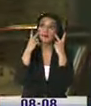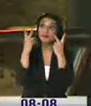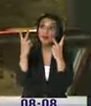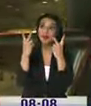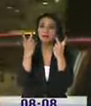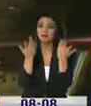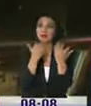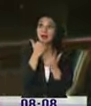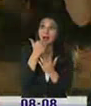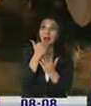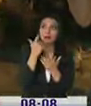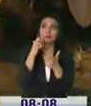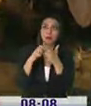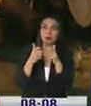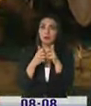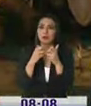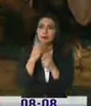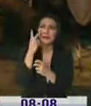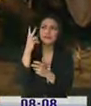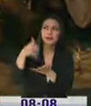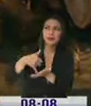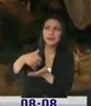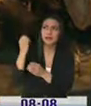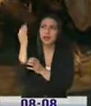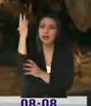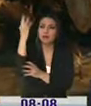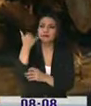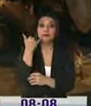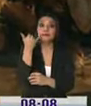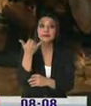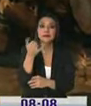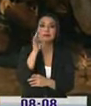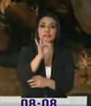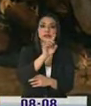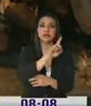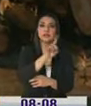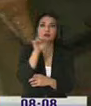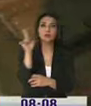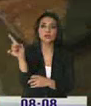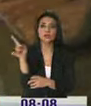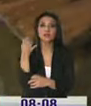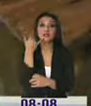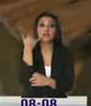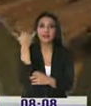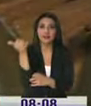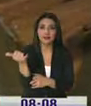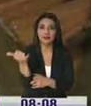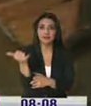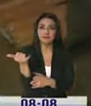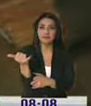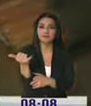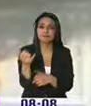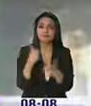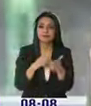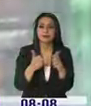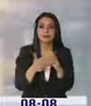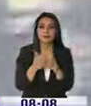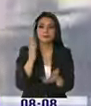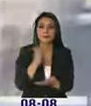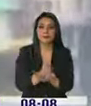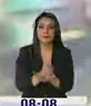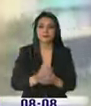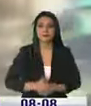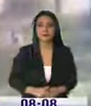En caso de detectar alguna anomalía, comunicarse al 911 y así evitar desgracias.